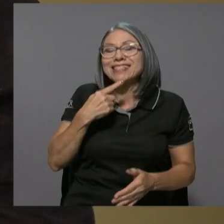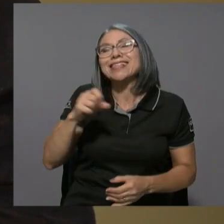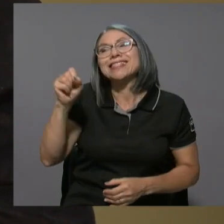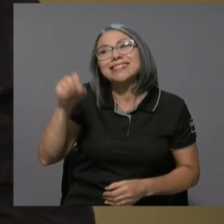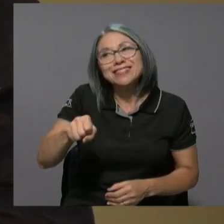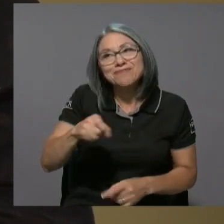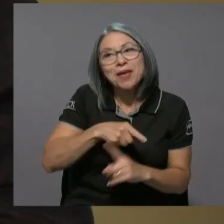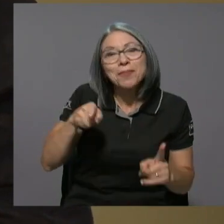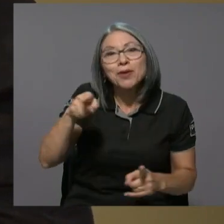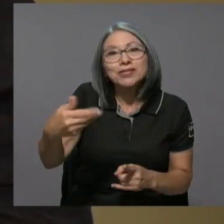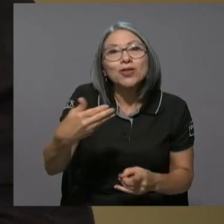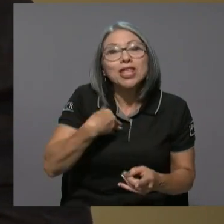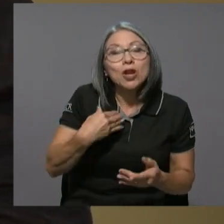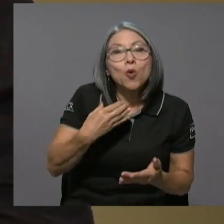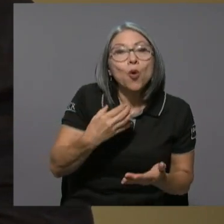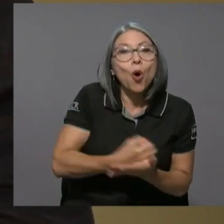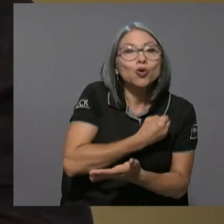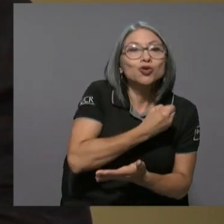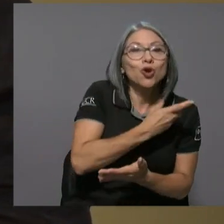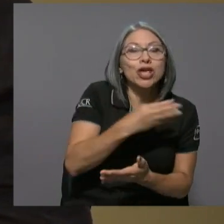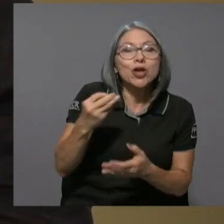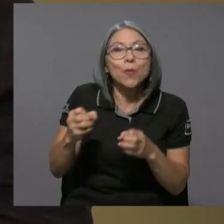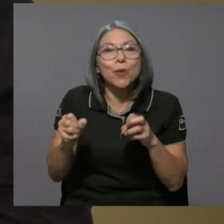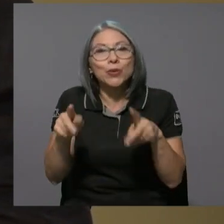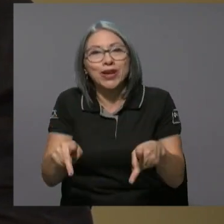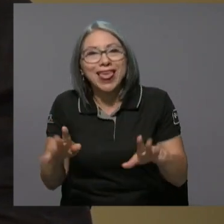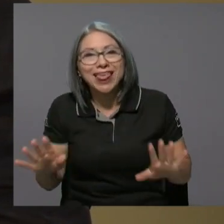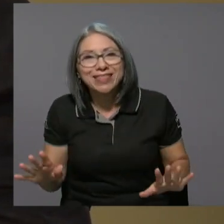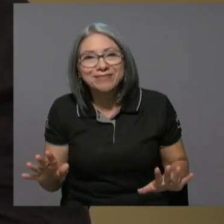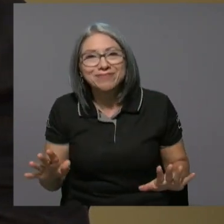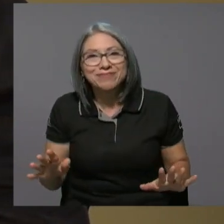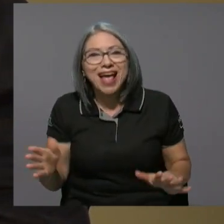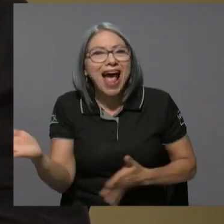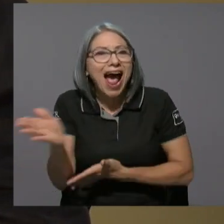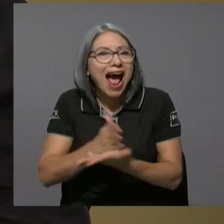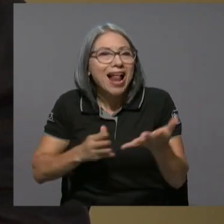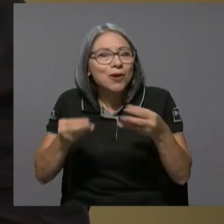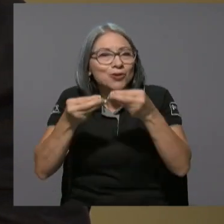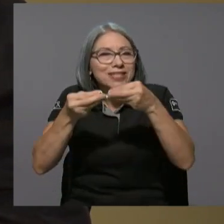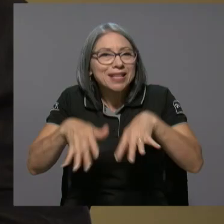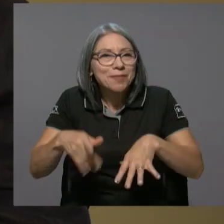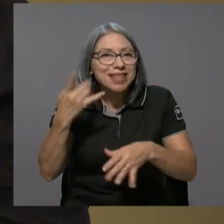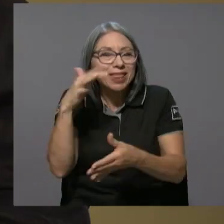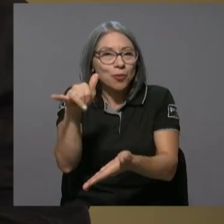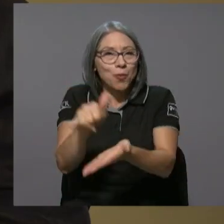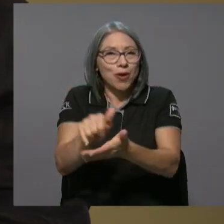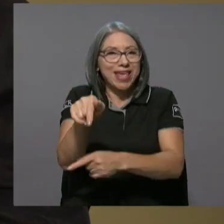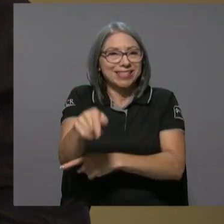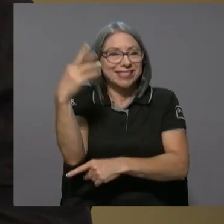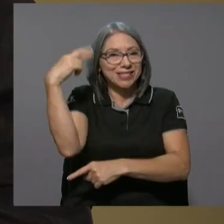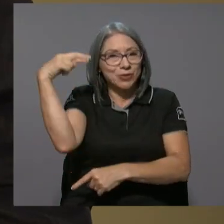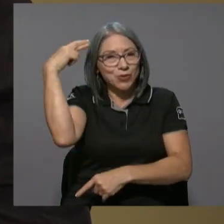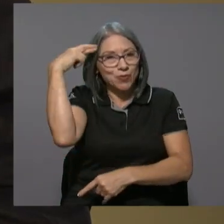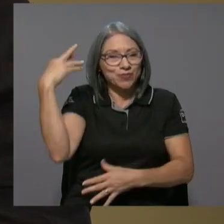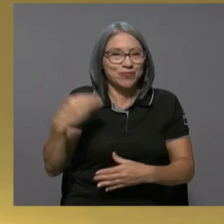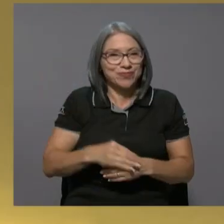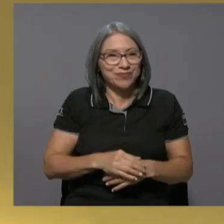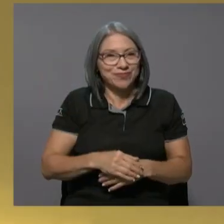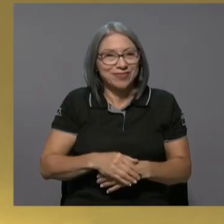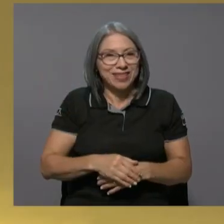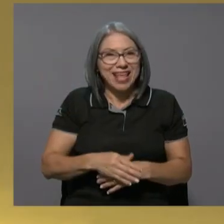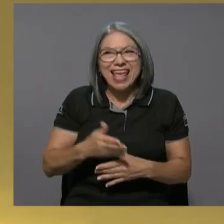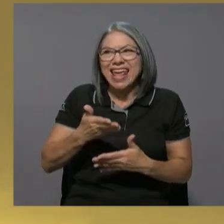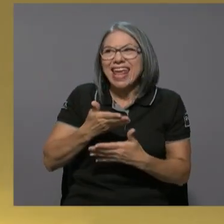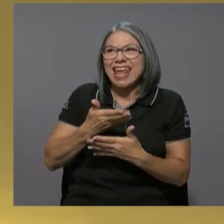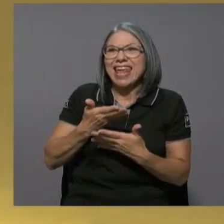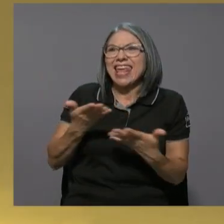sea, eso tiene un costo, algo se está perdiendo con eso, ¿verdad? Es decir, ¿qué es lo que se deja de hacer,